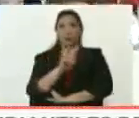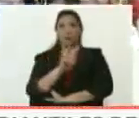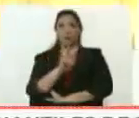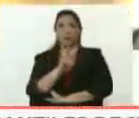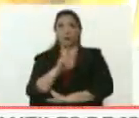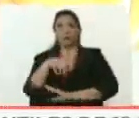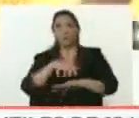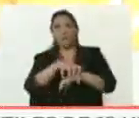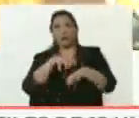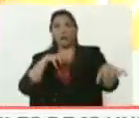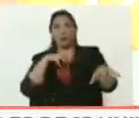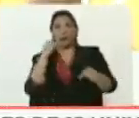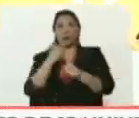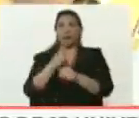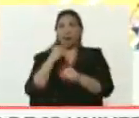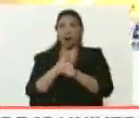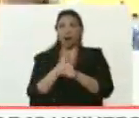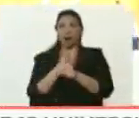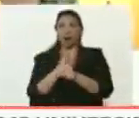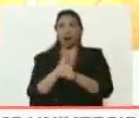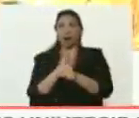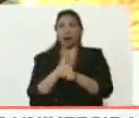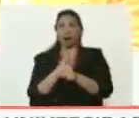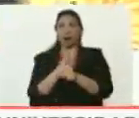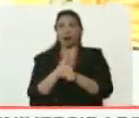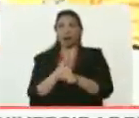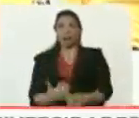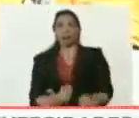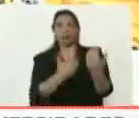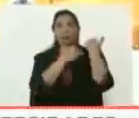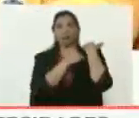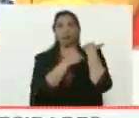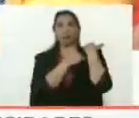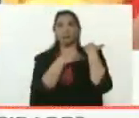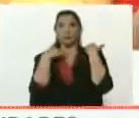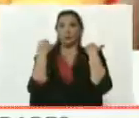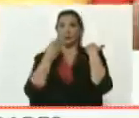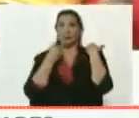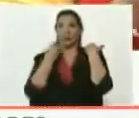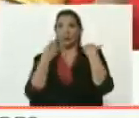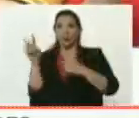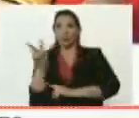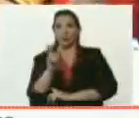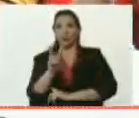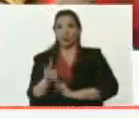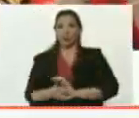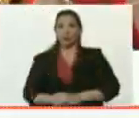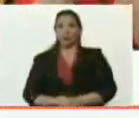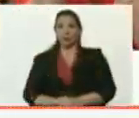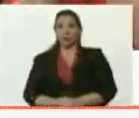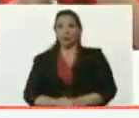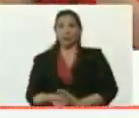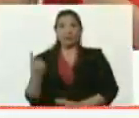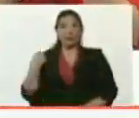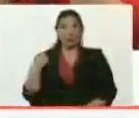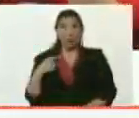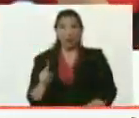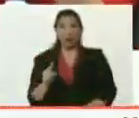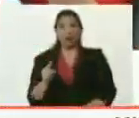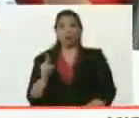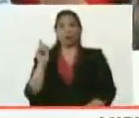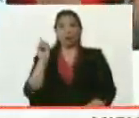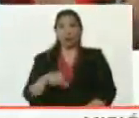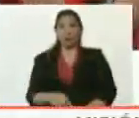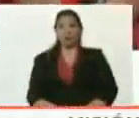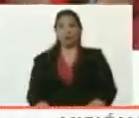del gabinete estaría a cargo de la juventud venezolana. Tenemos ahí,